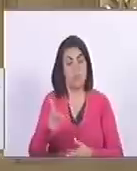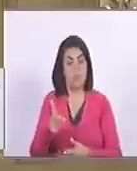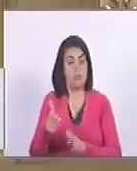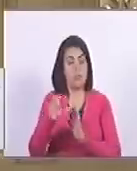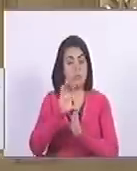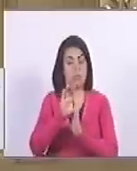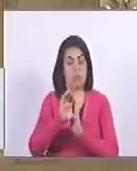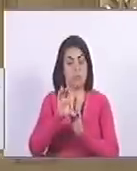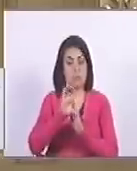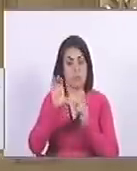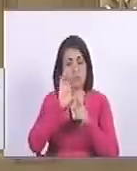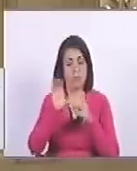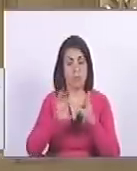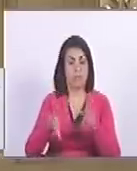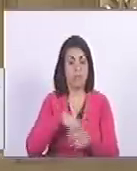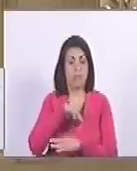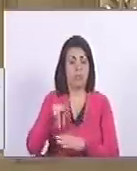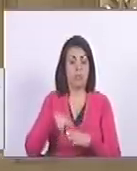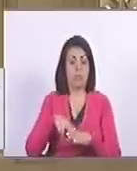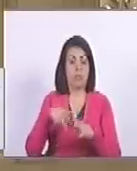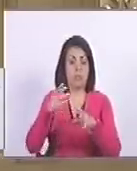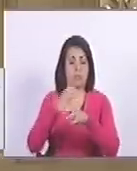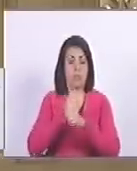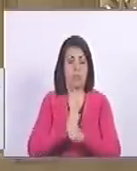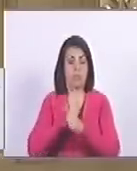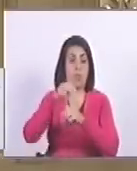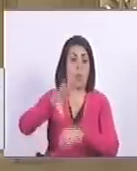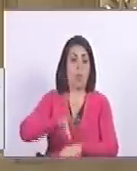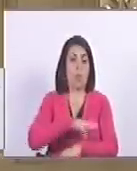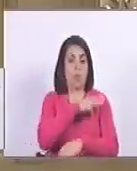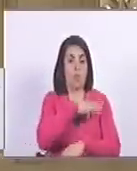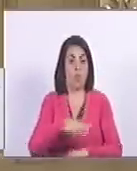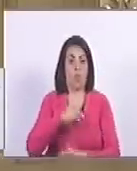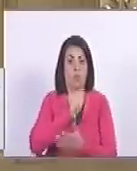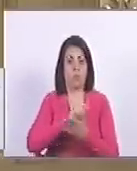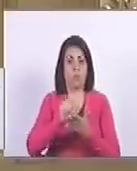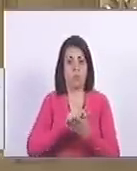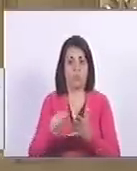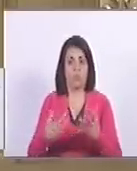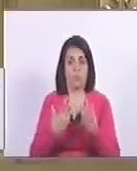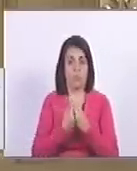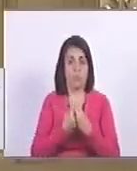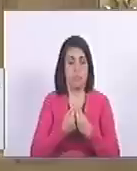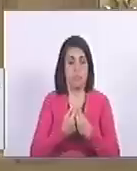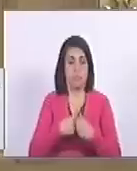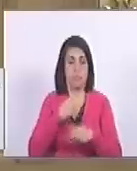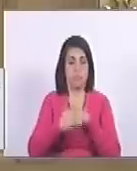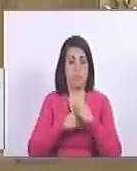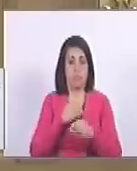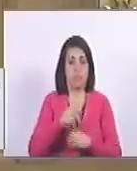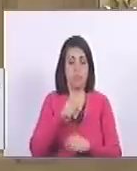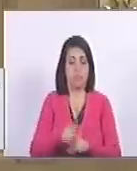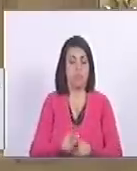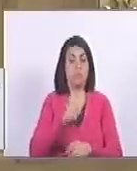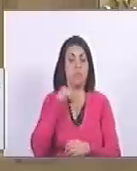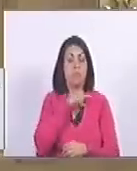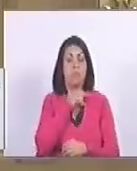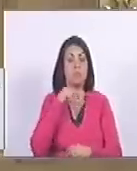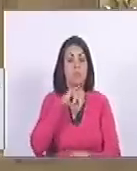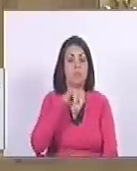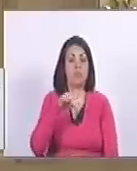carácter raigal y nacionalista a través de la interpretación de la música de compositores de la colonia conformadas por el Padre